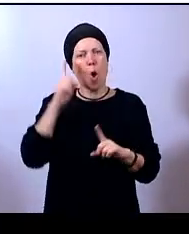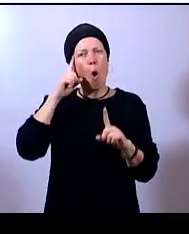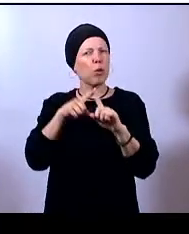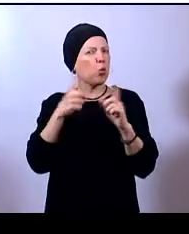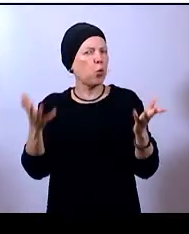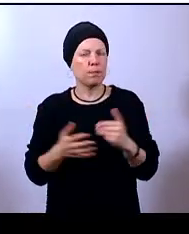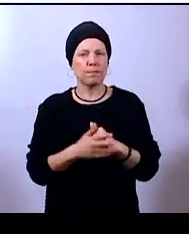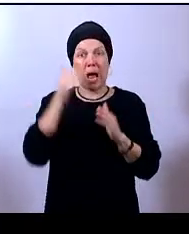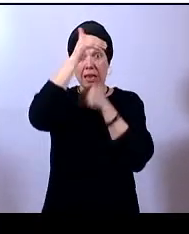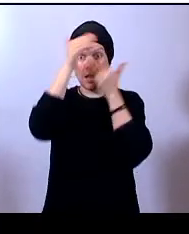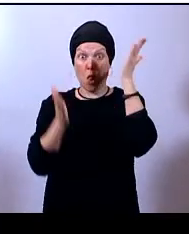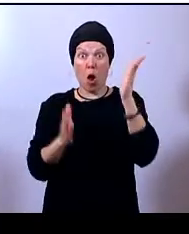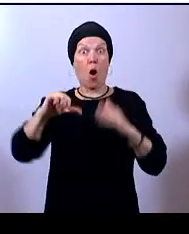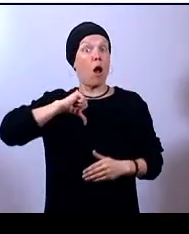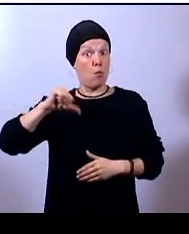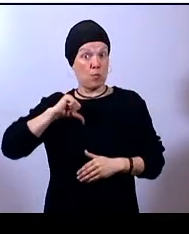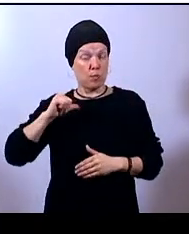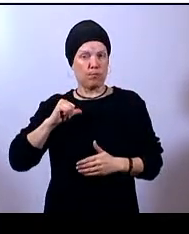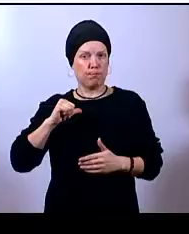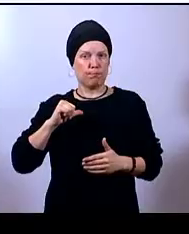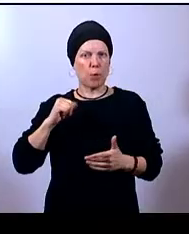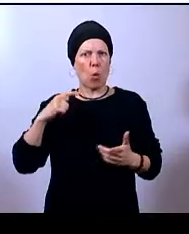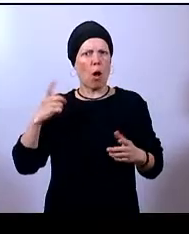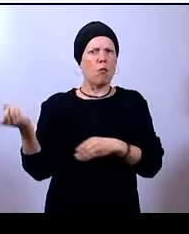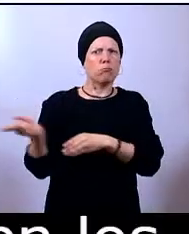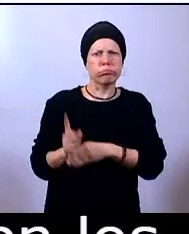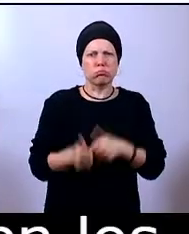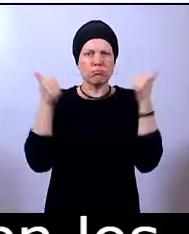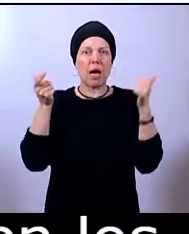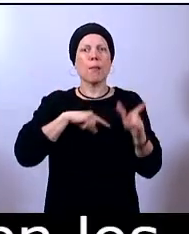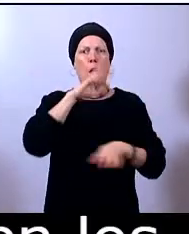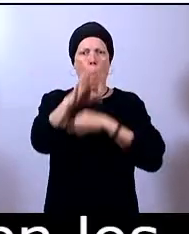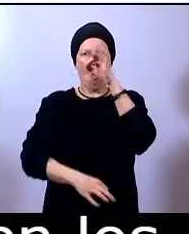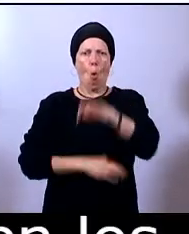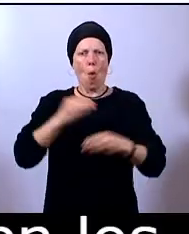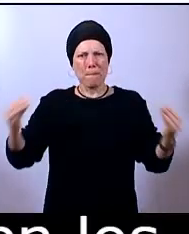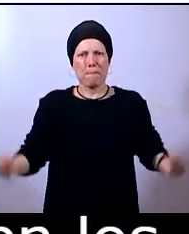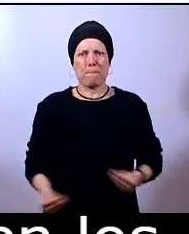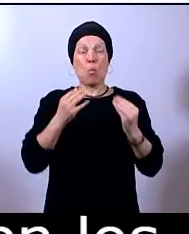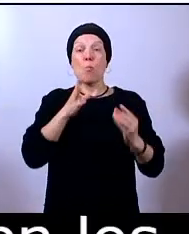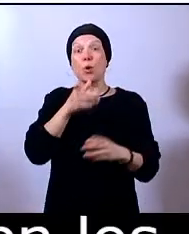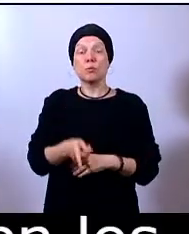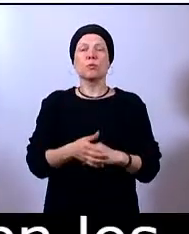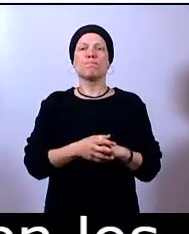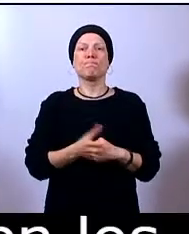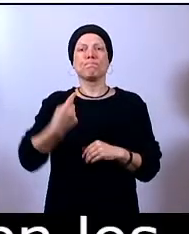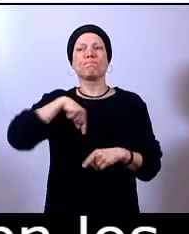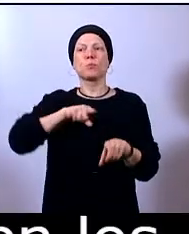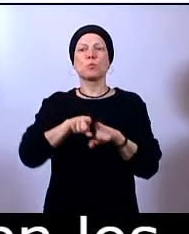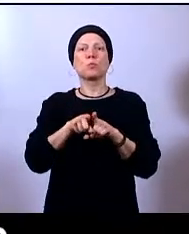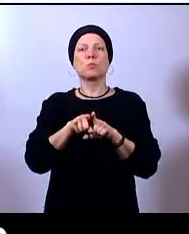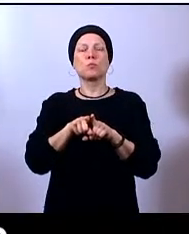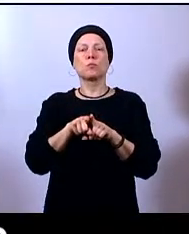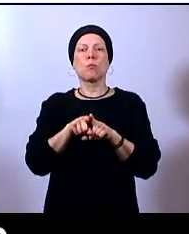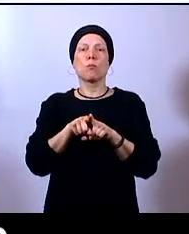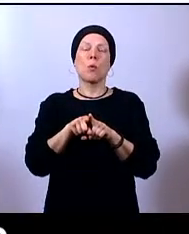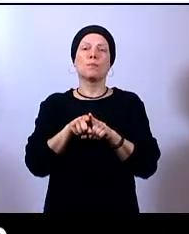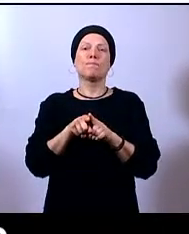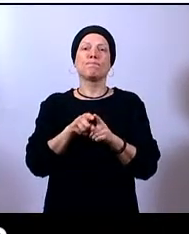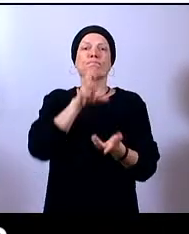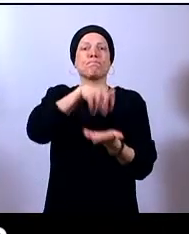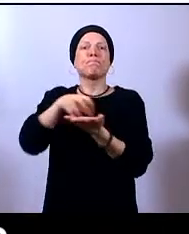es que la atención hospitalaria sea más ágil y ordenada. Para ello, instalaremos dispositivos digitales en todos